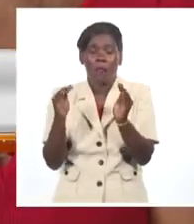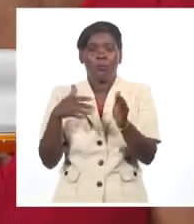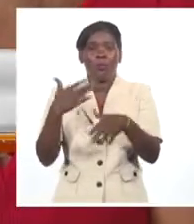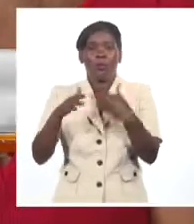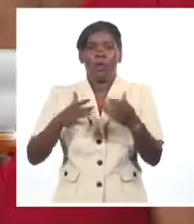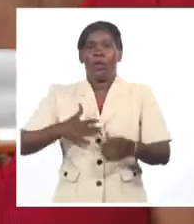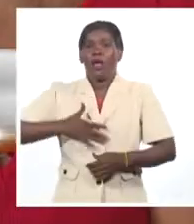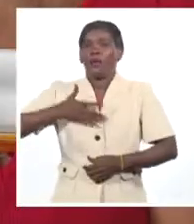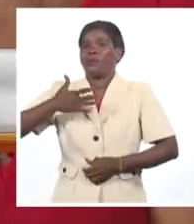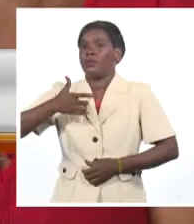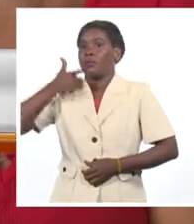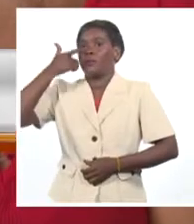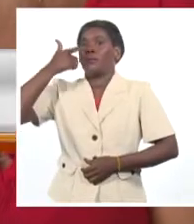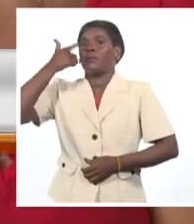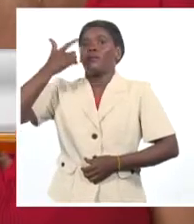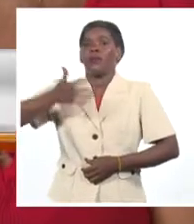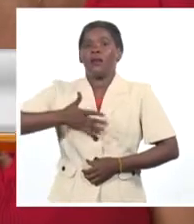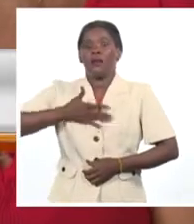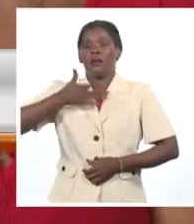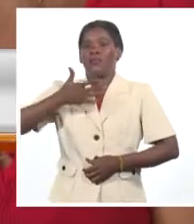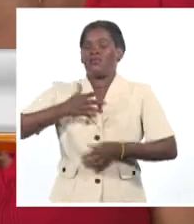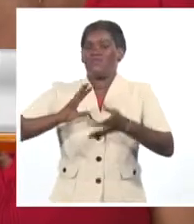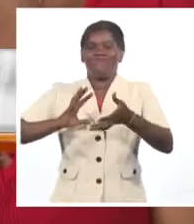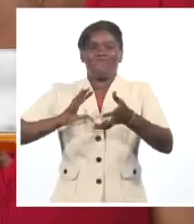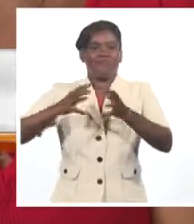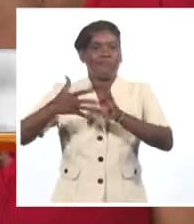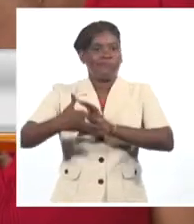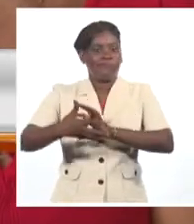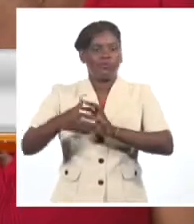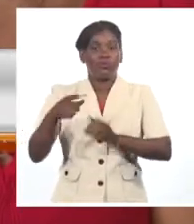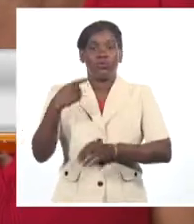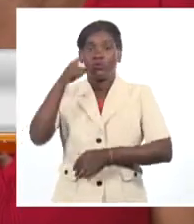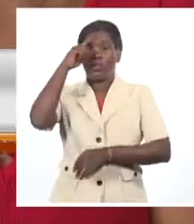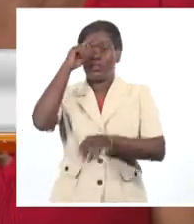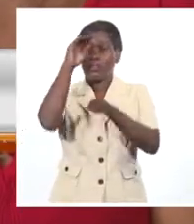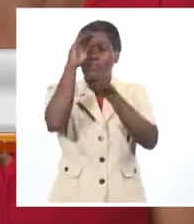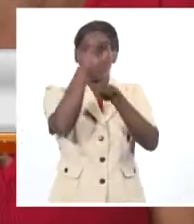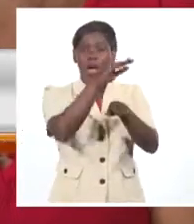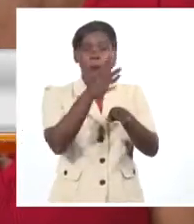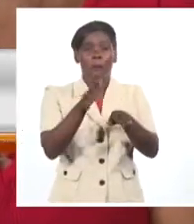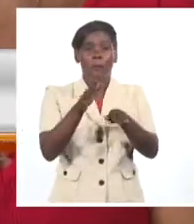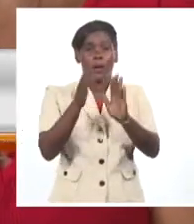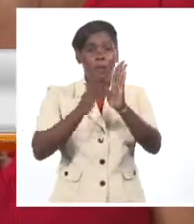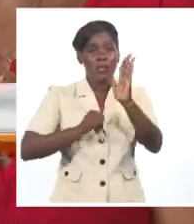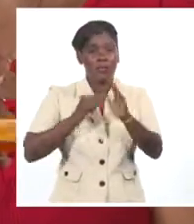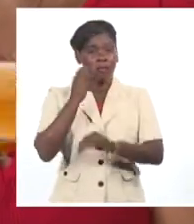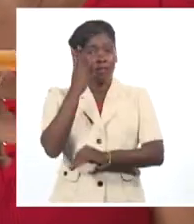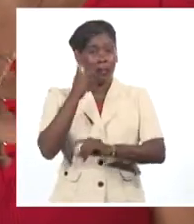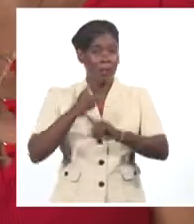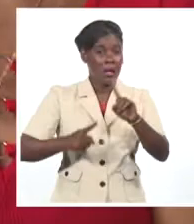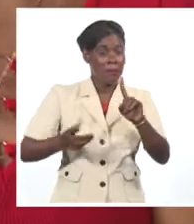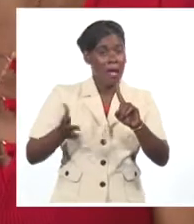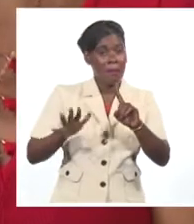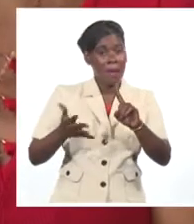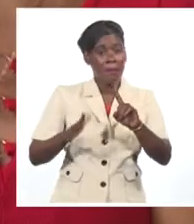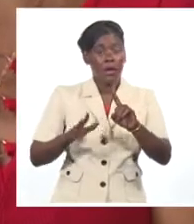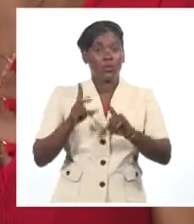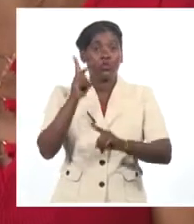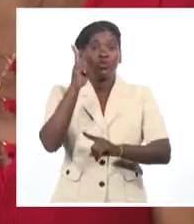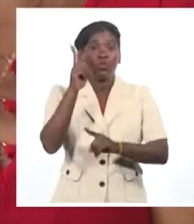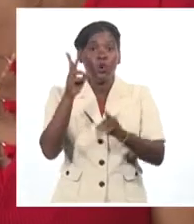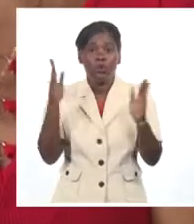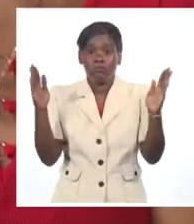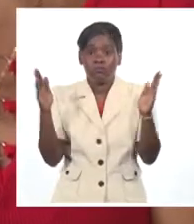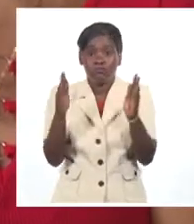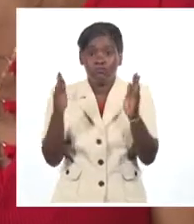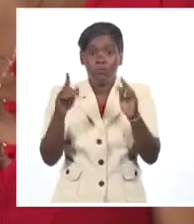y múltiples complicaciones. Estuvimos en el hospital alrededor de 3 meses y medio, 2 en prematuro